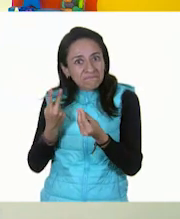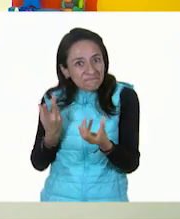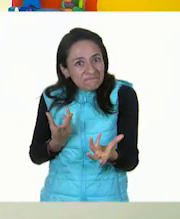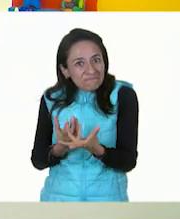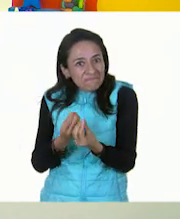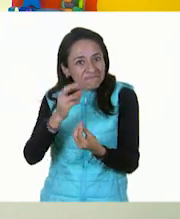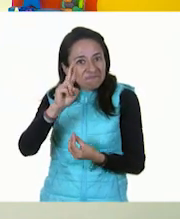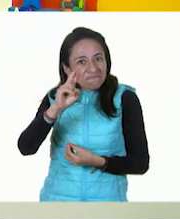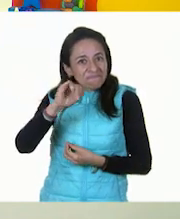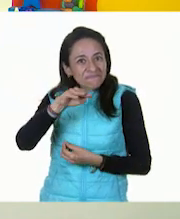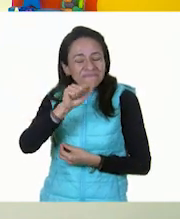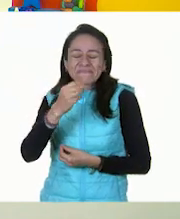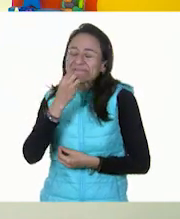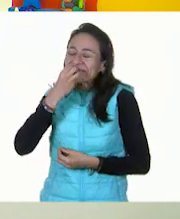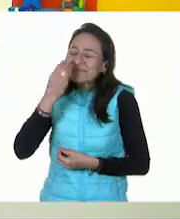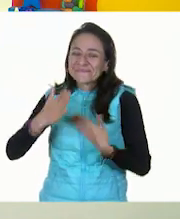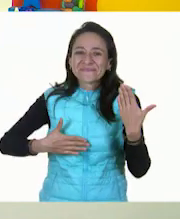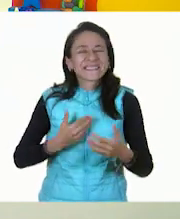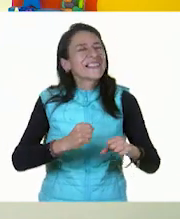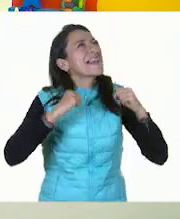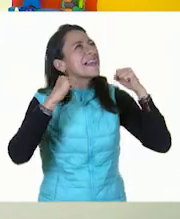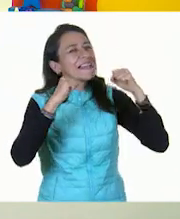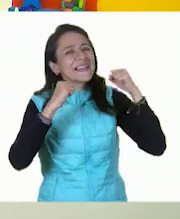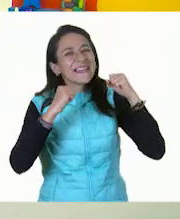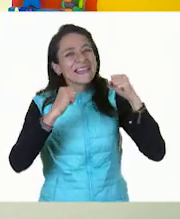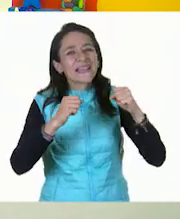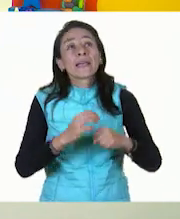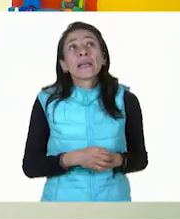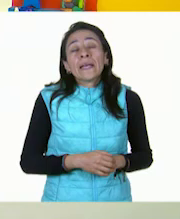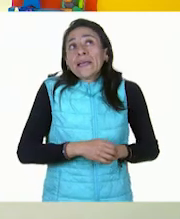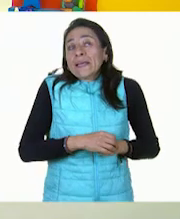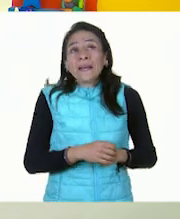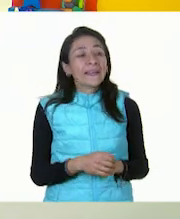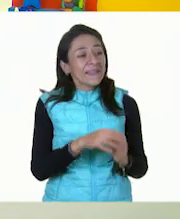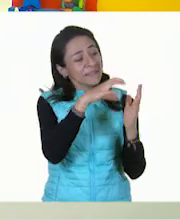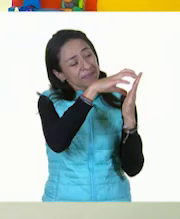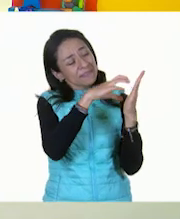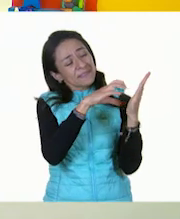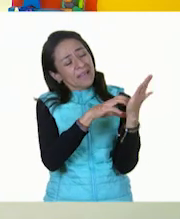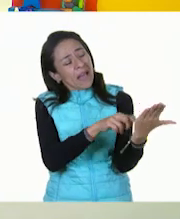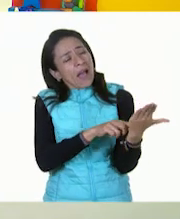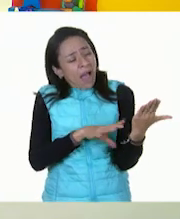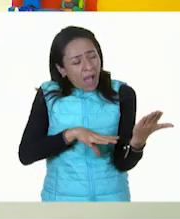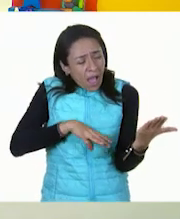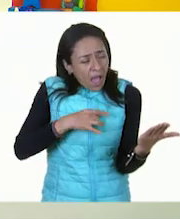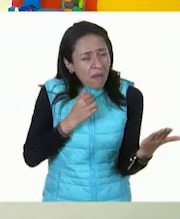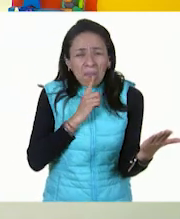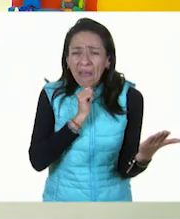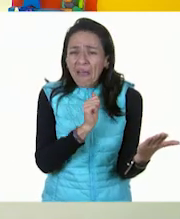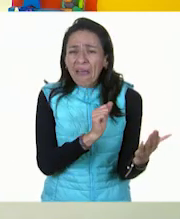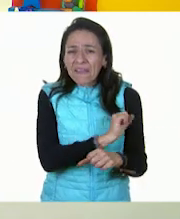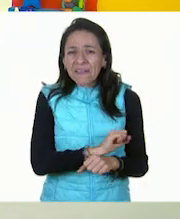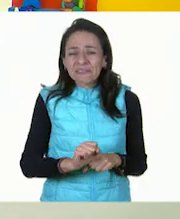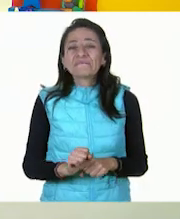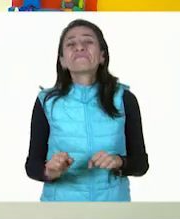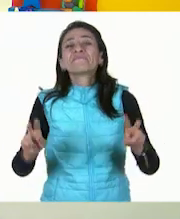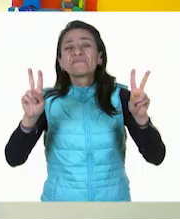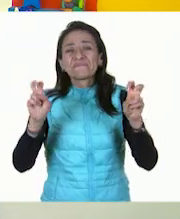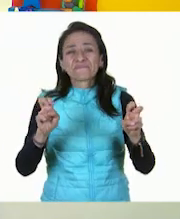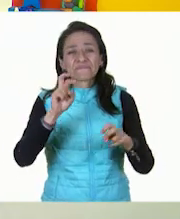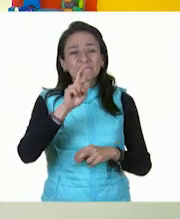Me encanta que nos salgan las rimas y los versos sin esfuerzo. Ajá. Así hemos terminado con